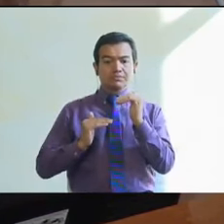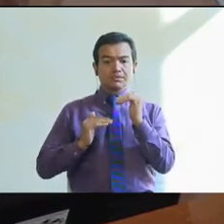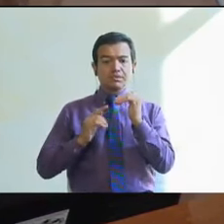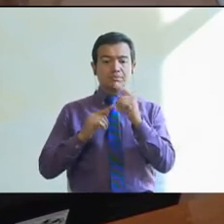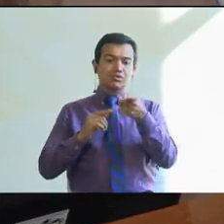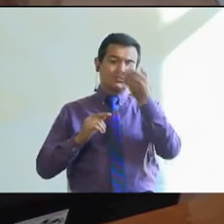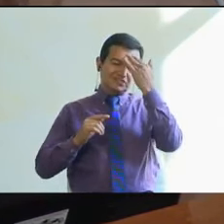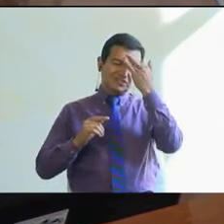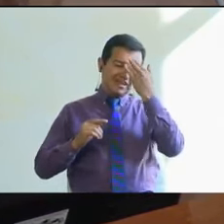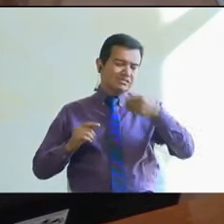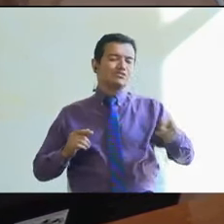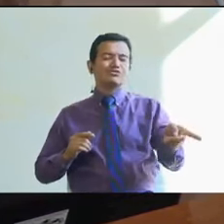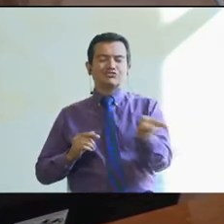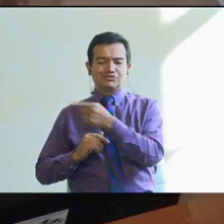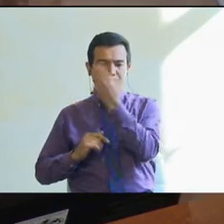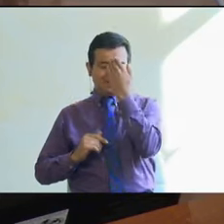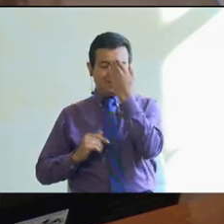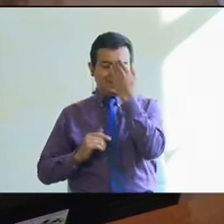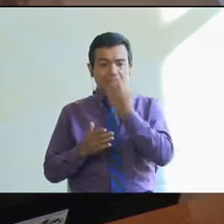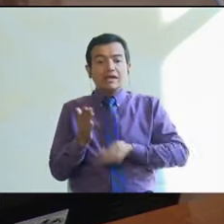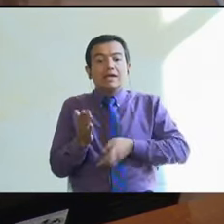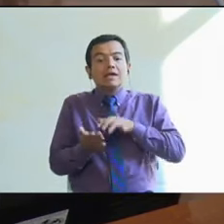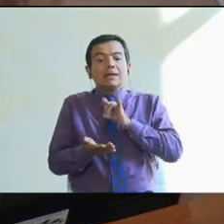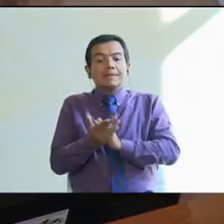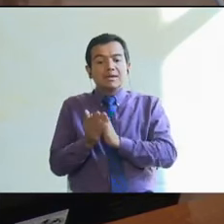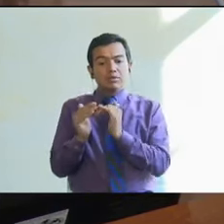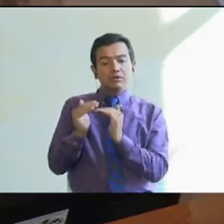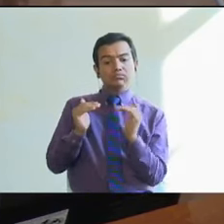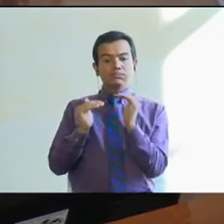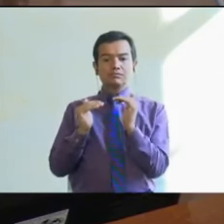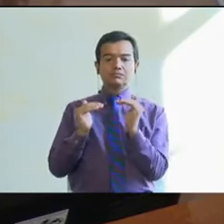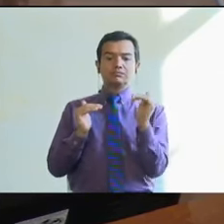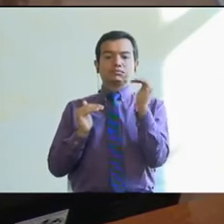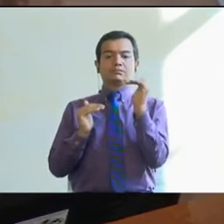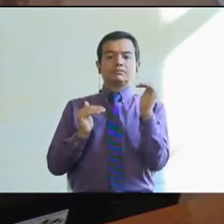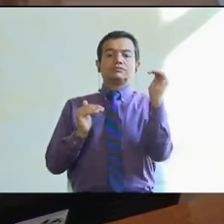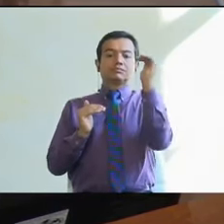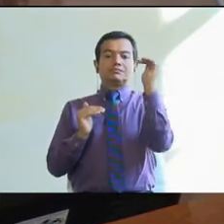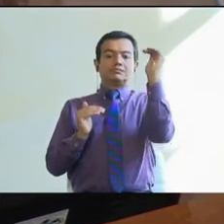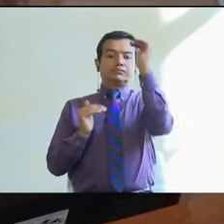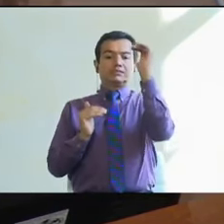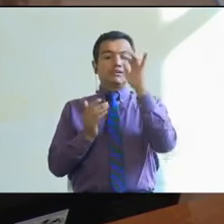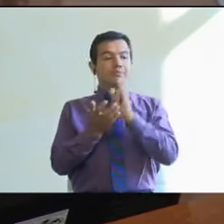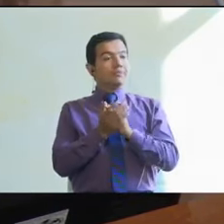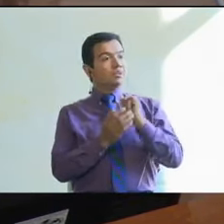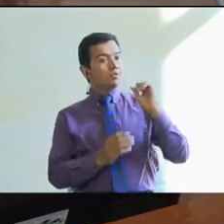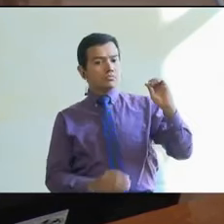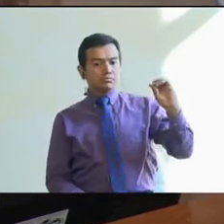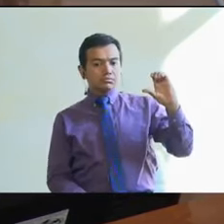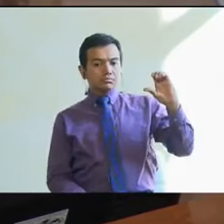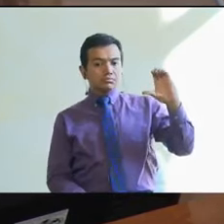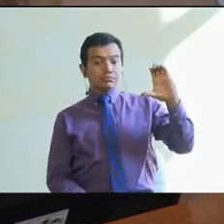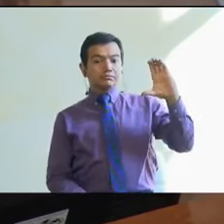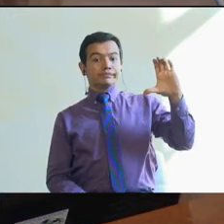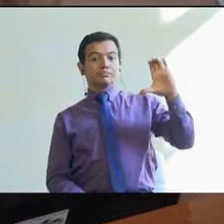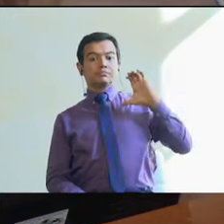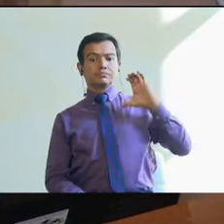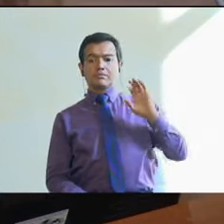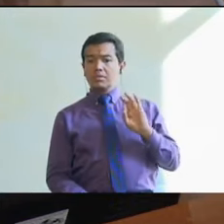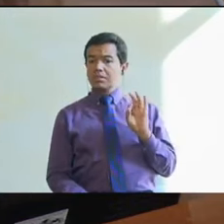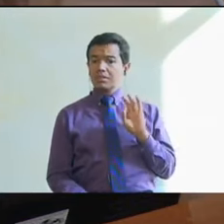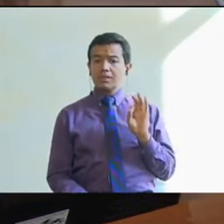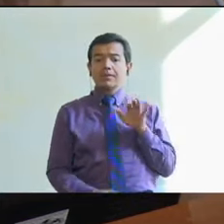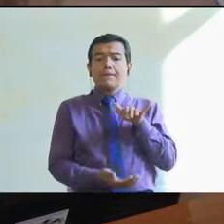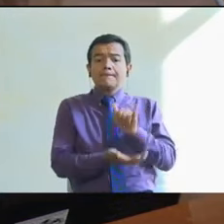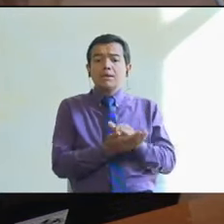todos sabemos han venido No ascendiendo ni recibiendo su salario ni sus condiciones que